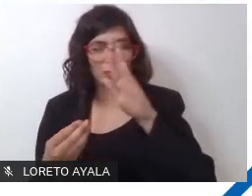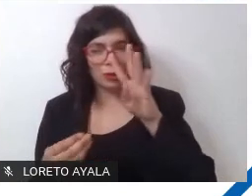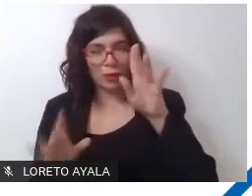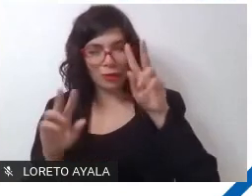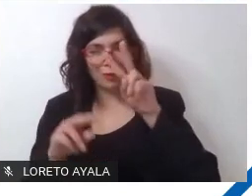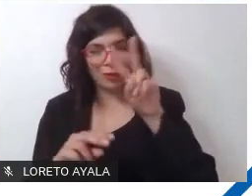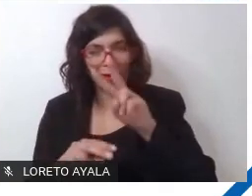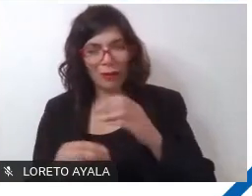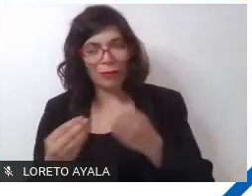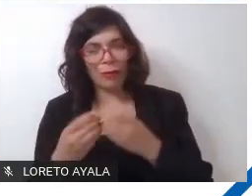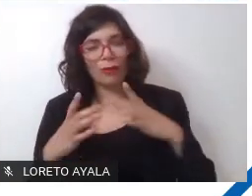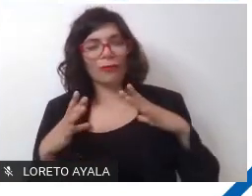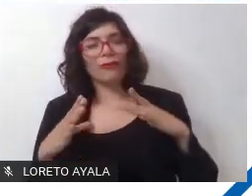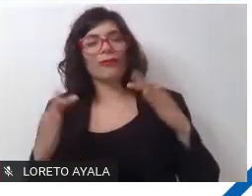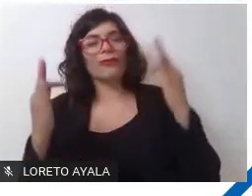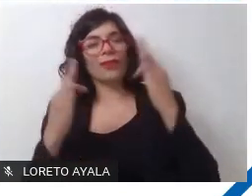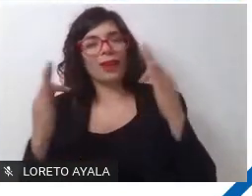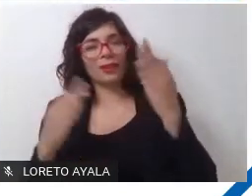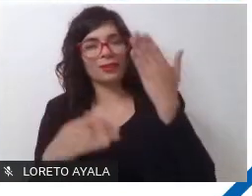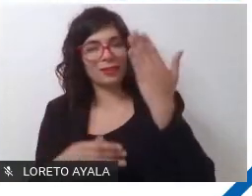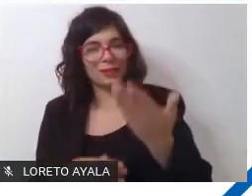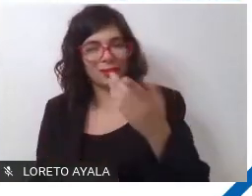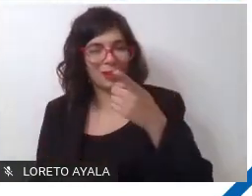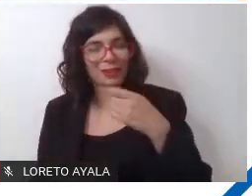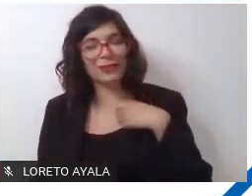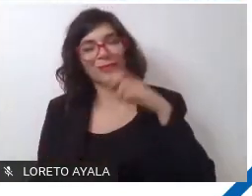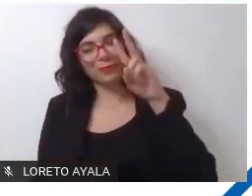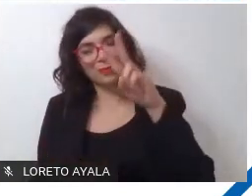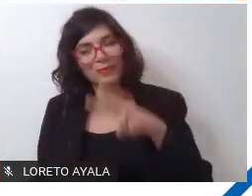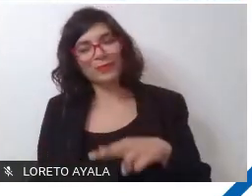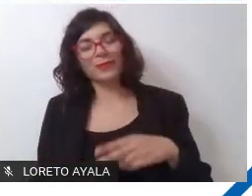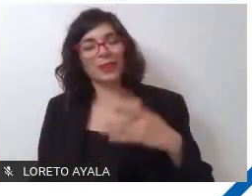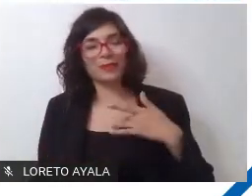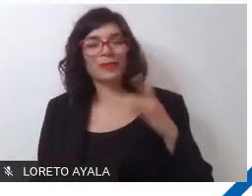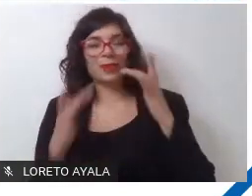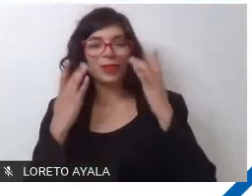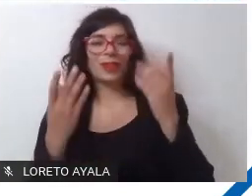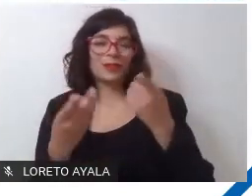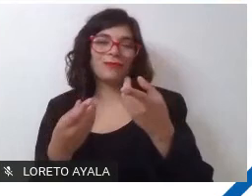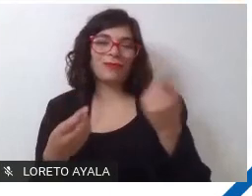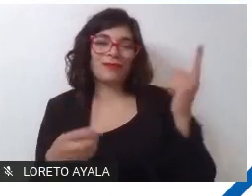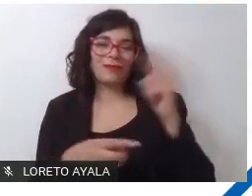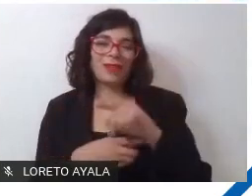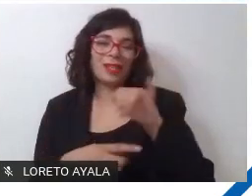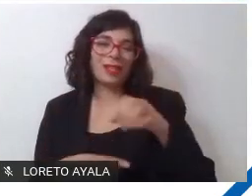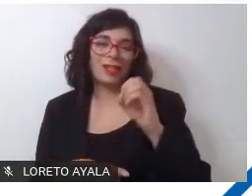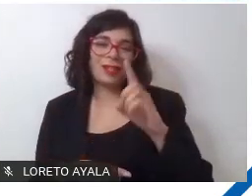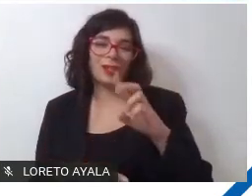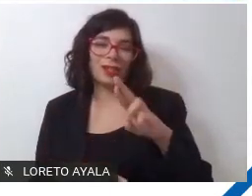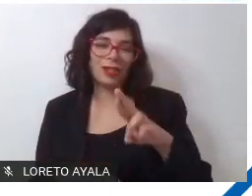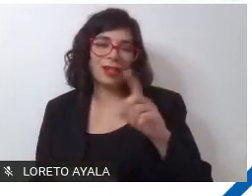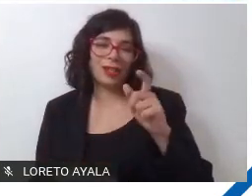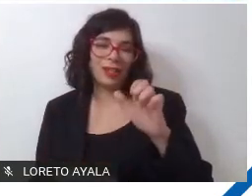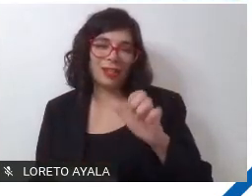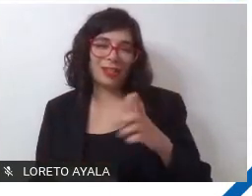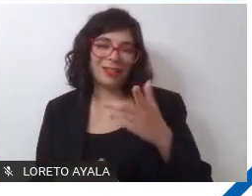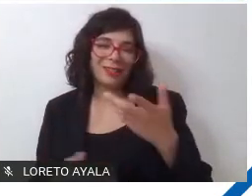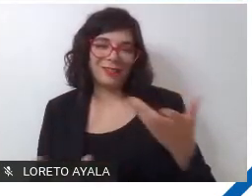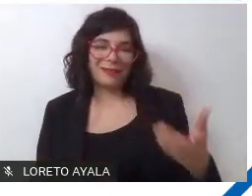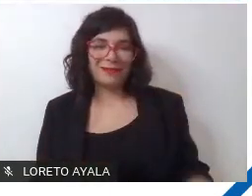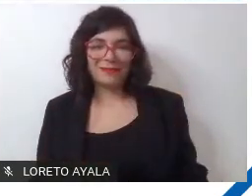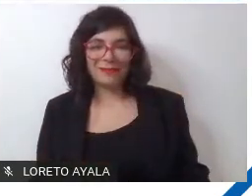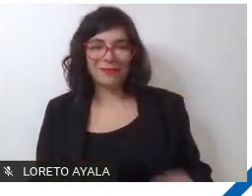Jorge, y me gusta mucho que haya Jorge Castillo para rato, porque está el grande y está el chico.